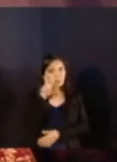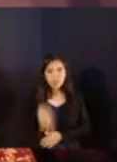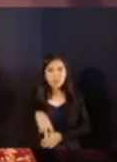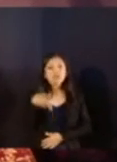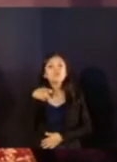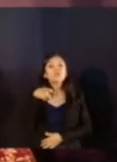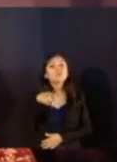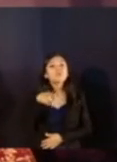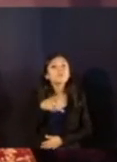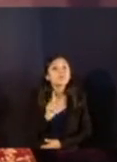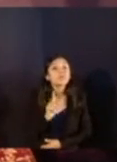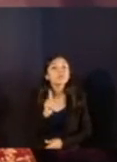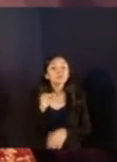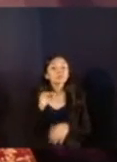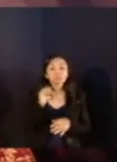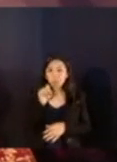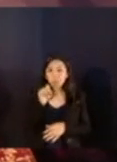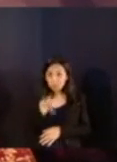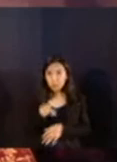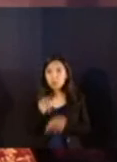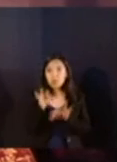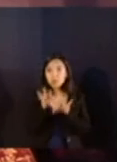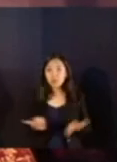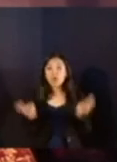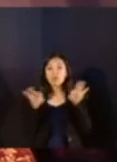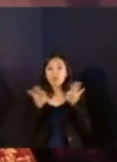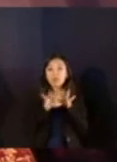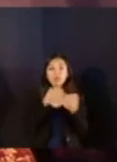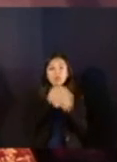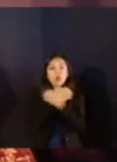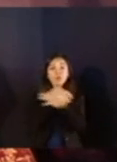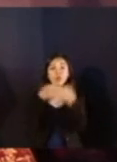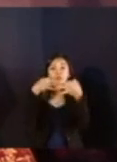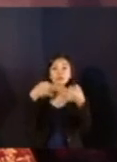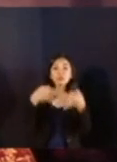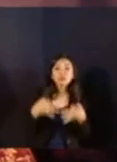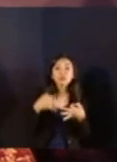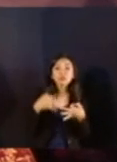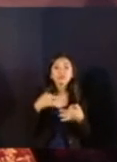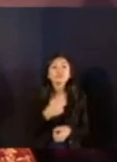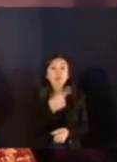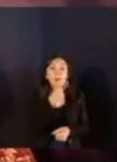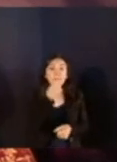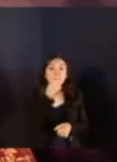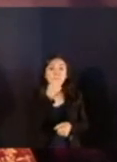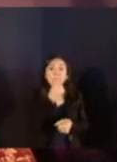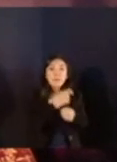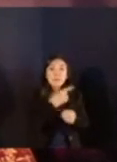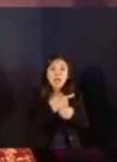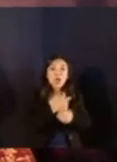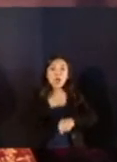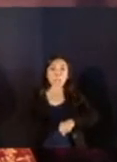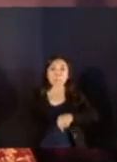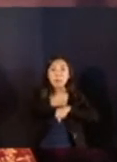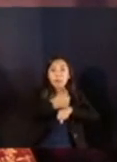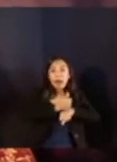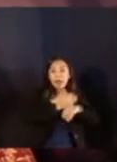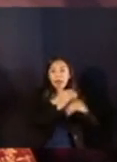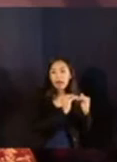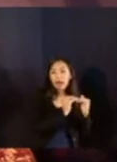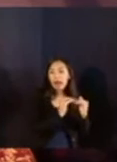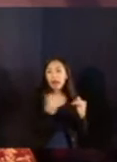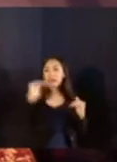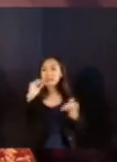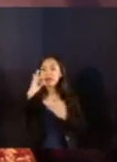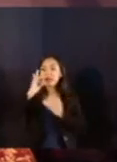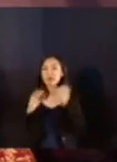la calidad de lo que se imparte desde el primero de primaria hasta el último año del doctorado, ¿no?